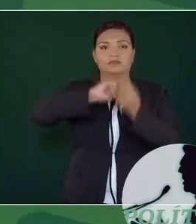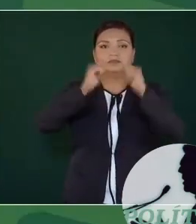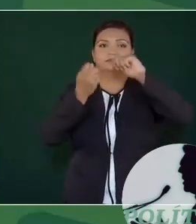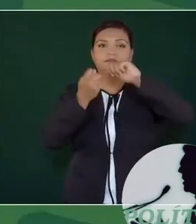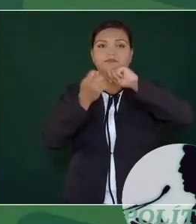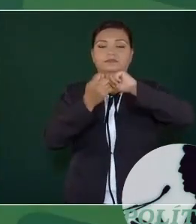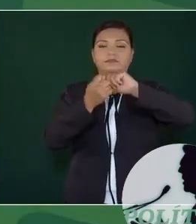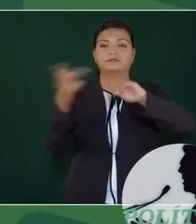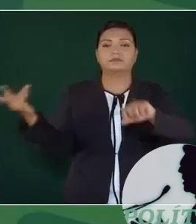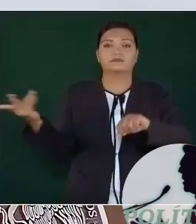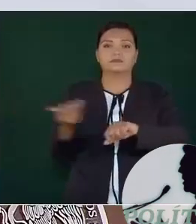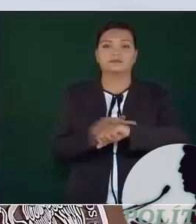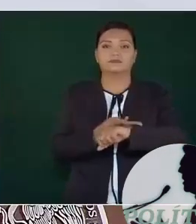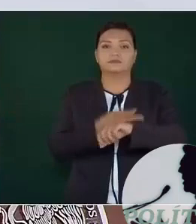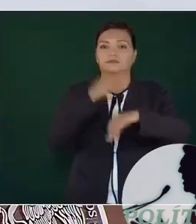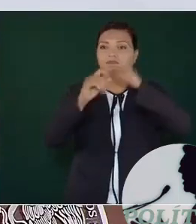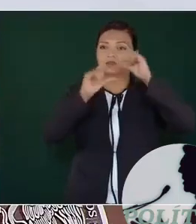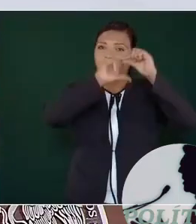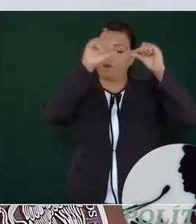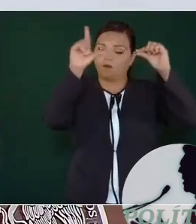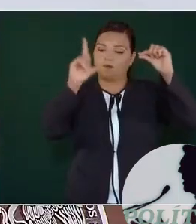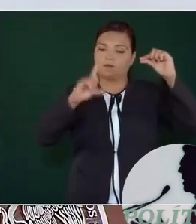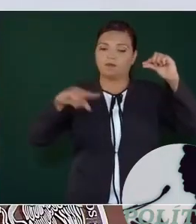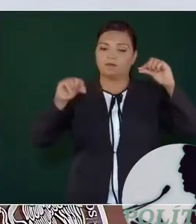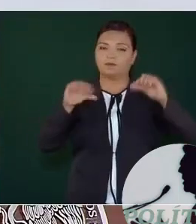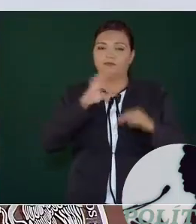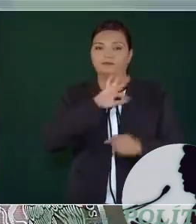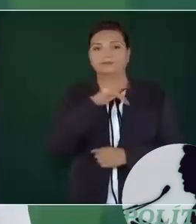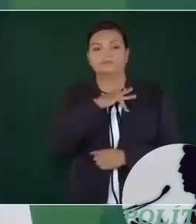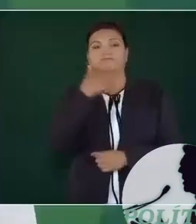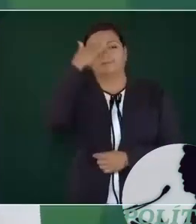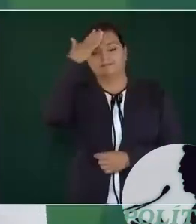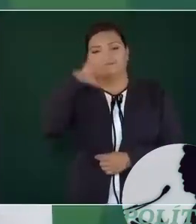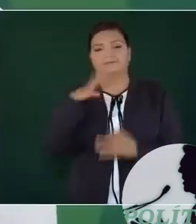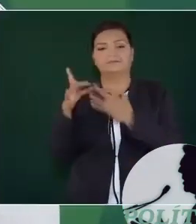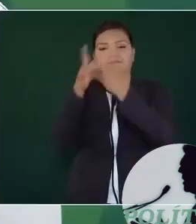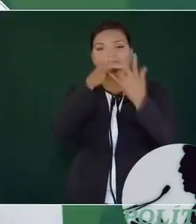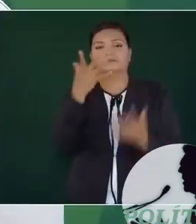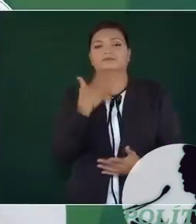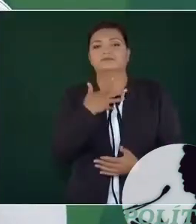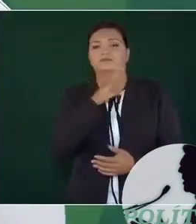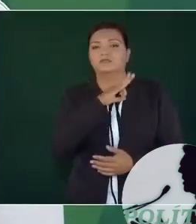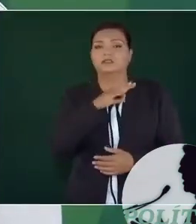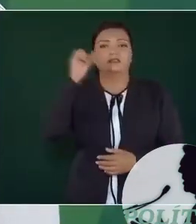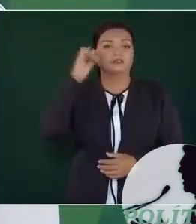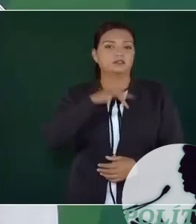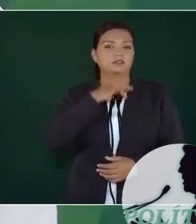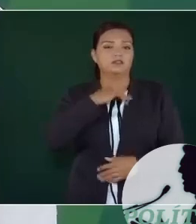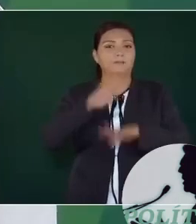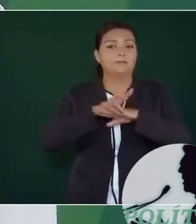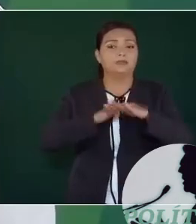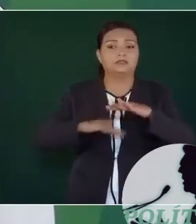transformación que está sucediendo a nivel nacional y estamos comprometidos para que siente